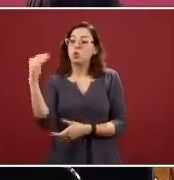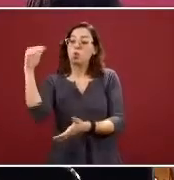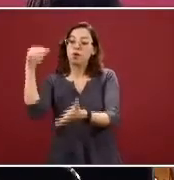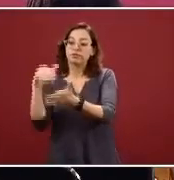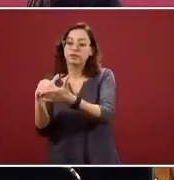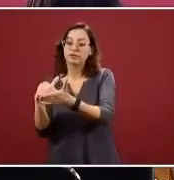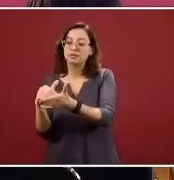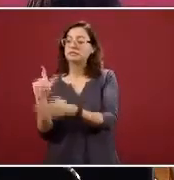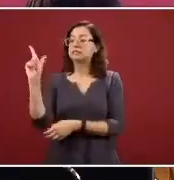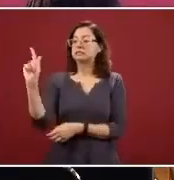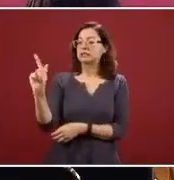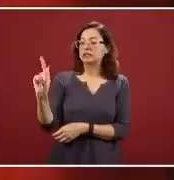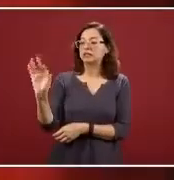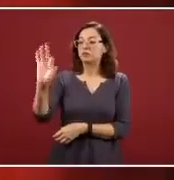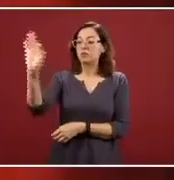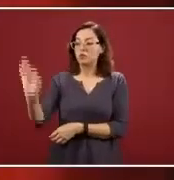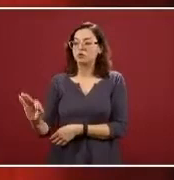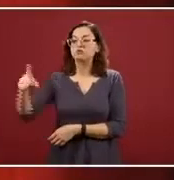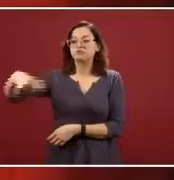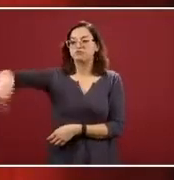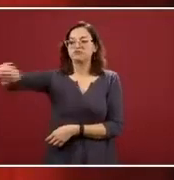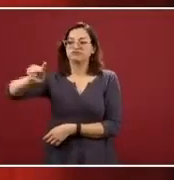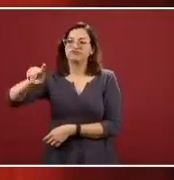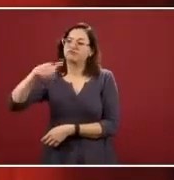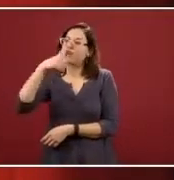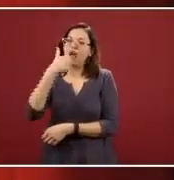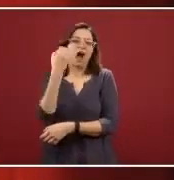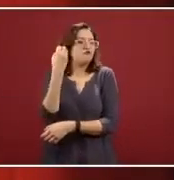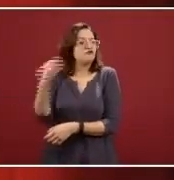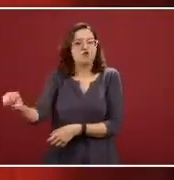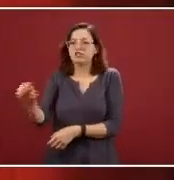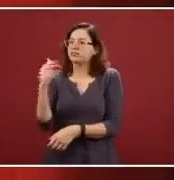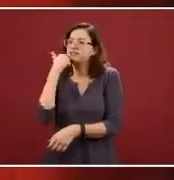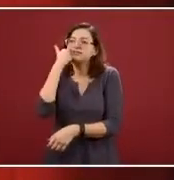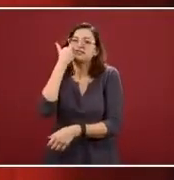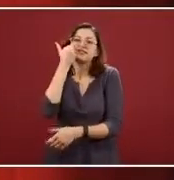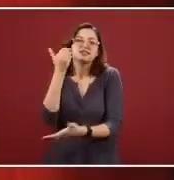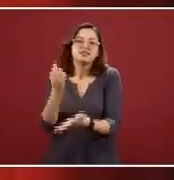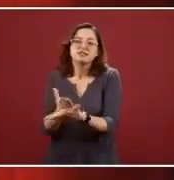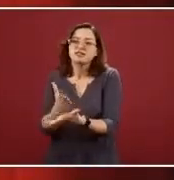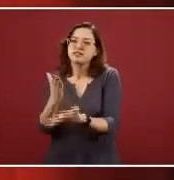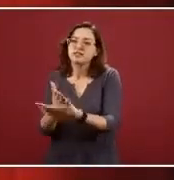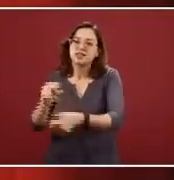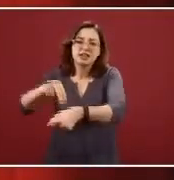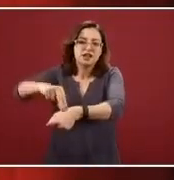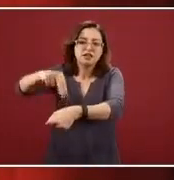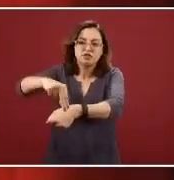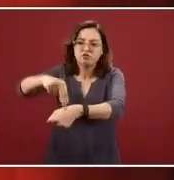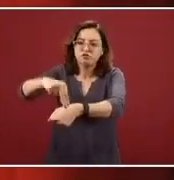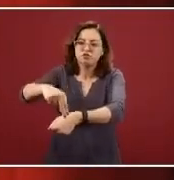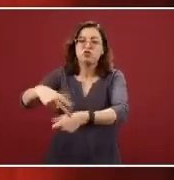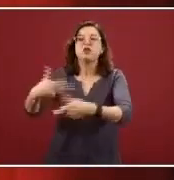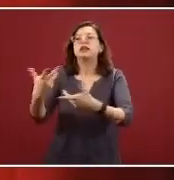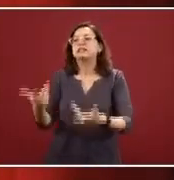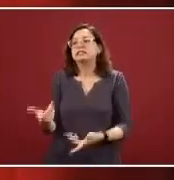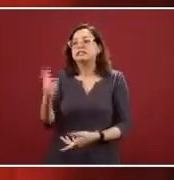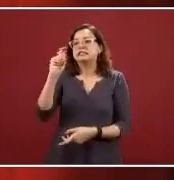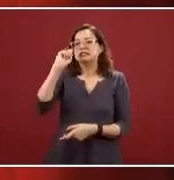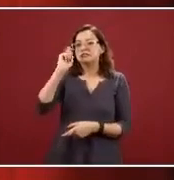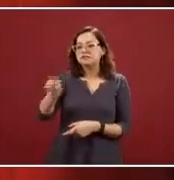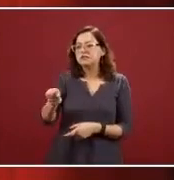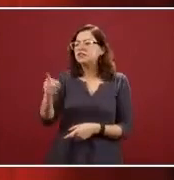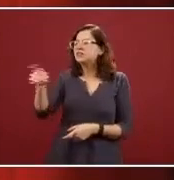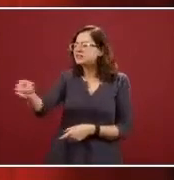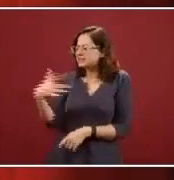de un 70% van a buscar atención. Hemos insistido en las diferentes estrategias, el pensar que si son